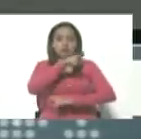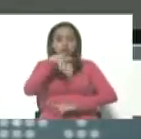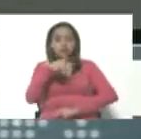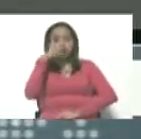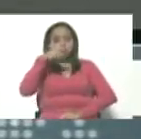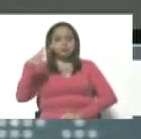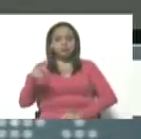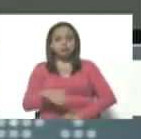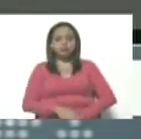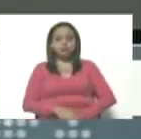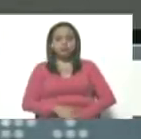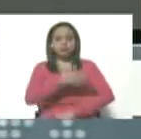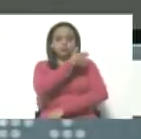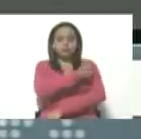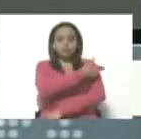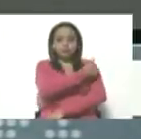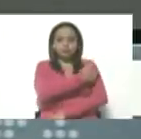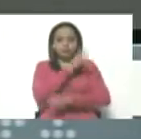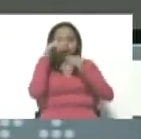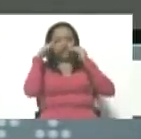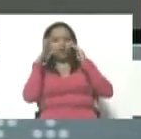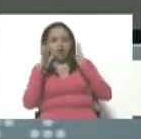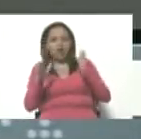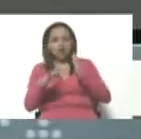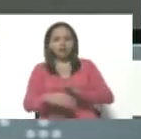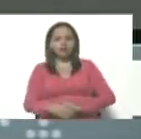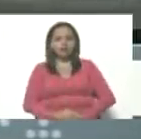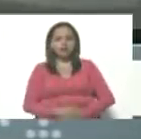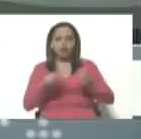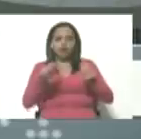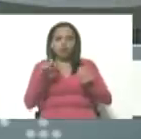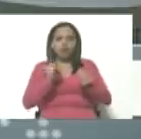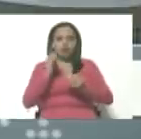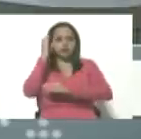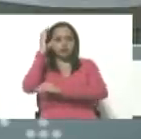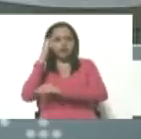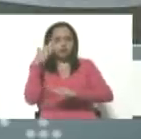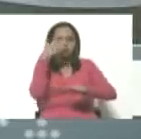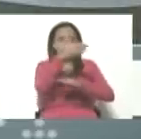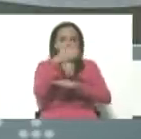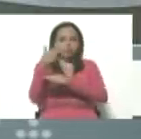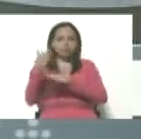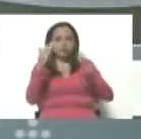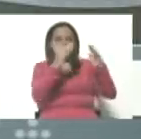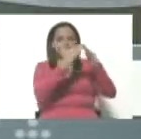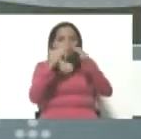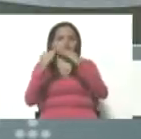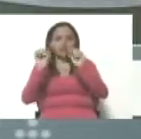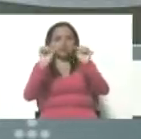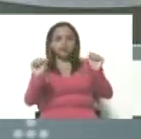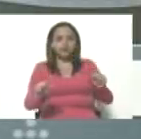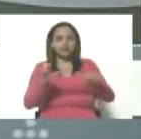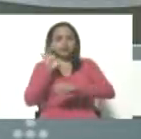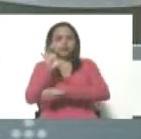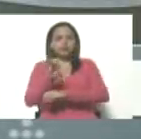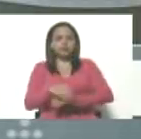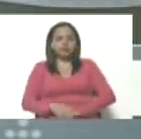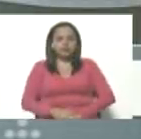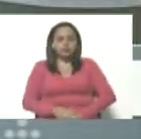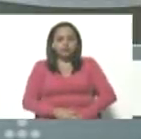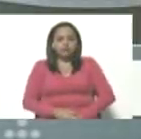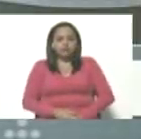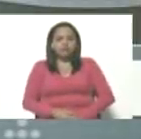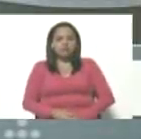pueblo. Hospitalización, atención. ¿Cómo está la capacidad de la visita casa por casa y el sistema patria? ¿Cómo va el